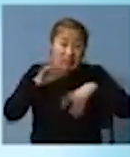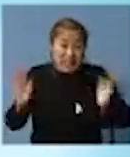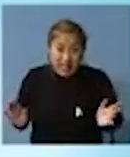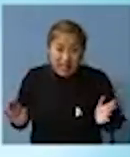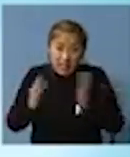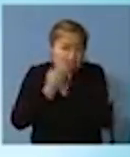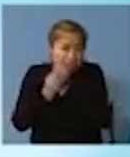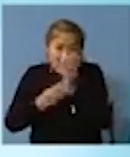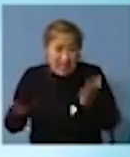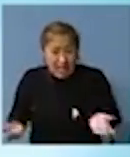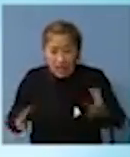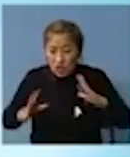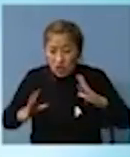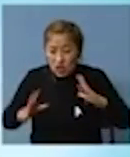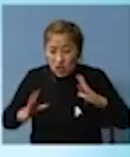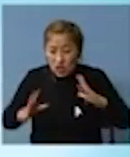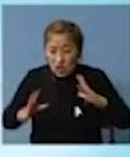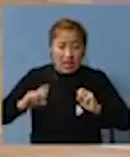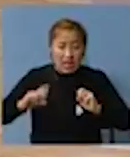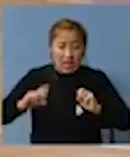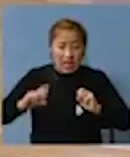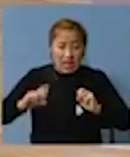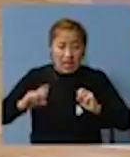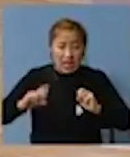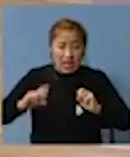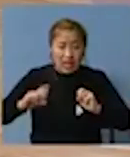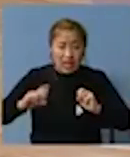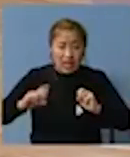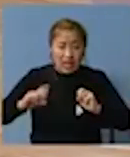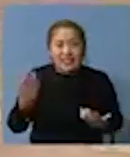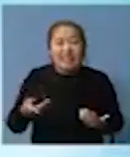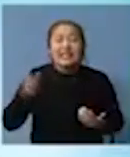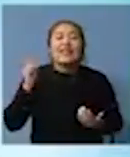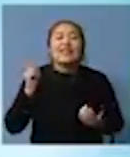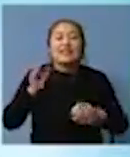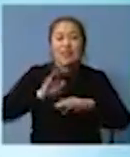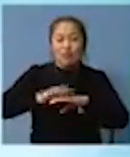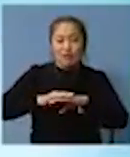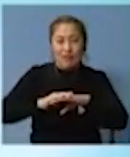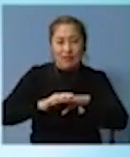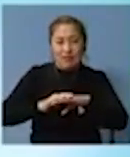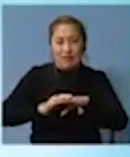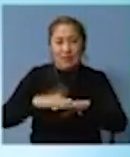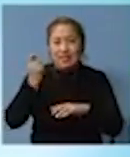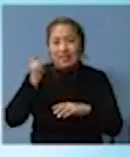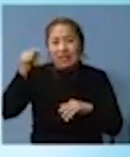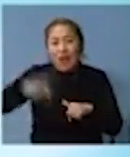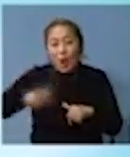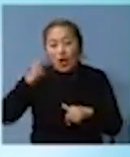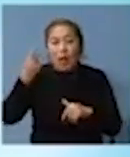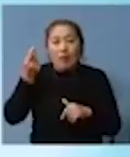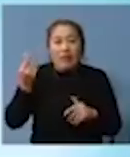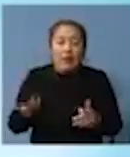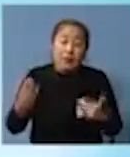los ministerios, las secretarías, las direcciones? O sea, ¿o quién va a manejar eso? ¿Quién va a manejar ahora el